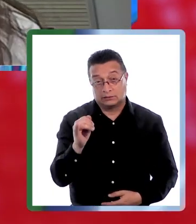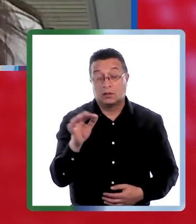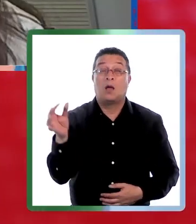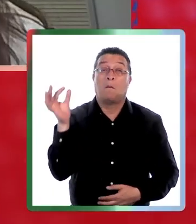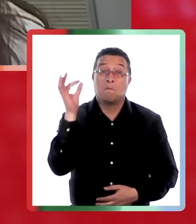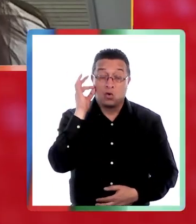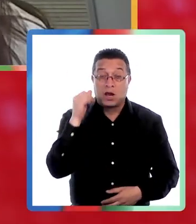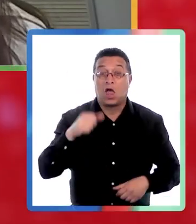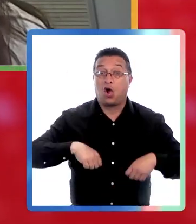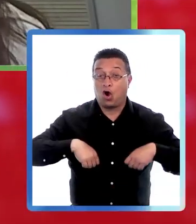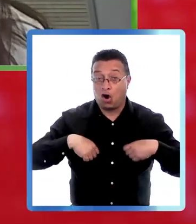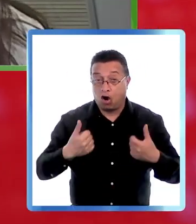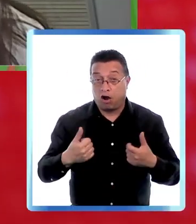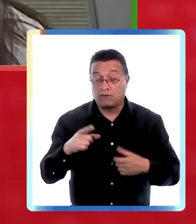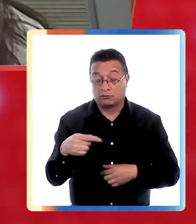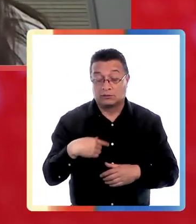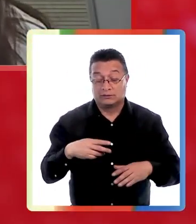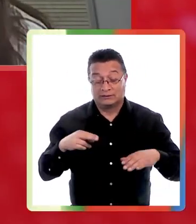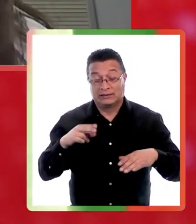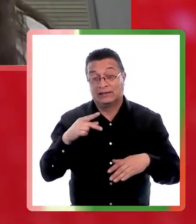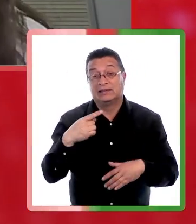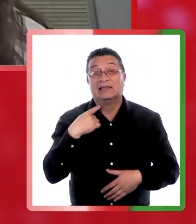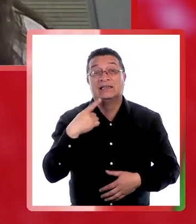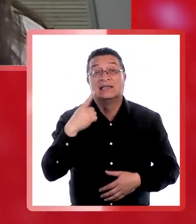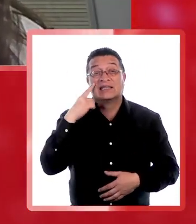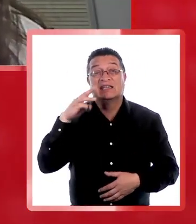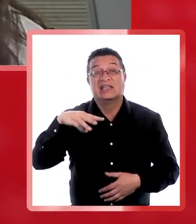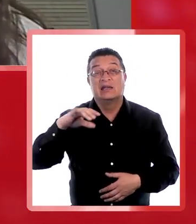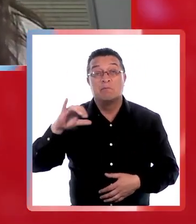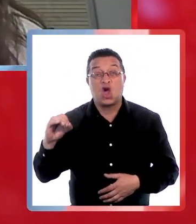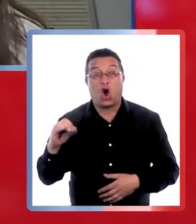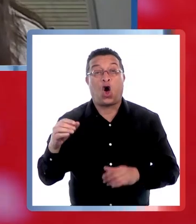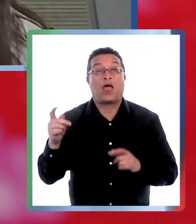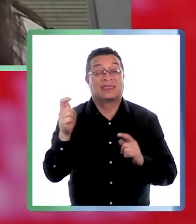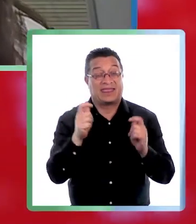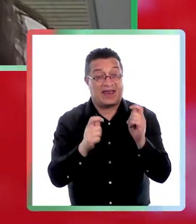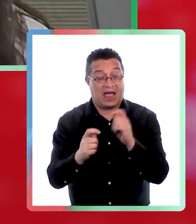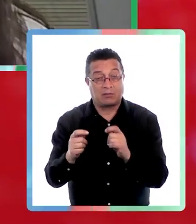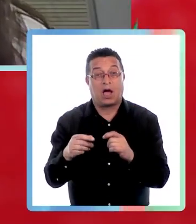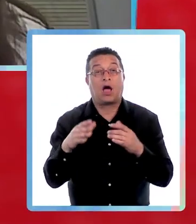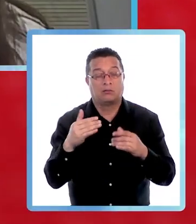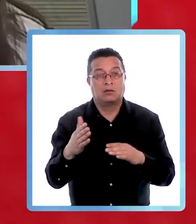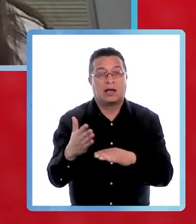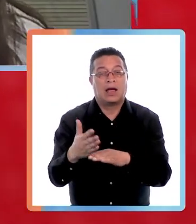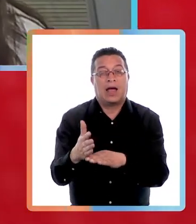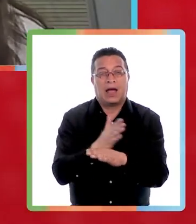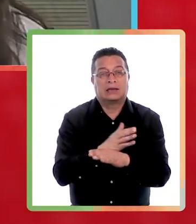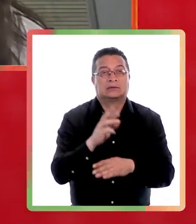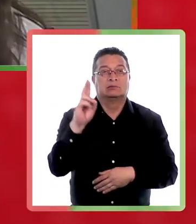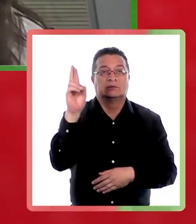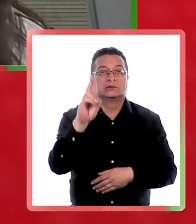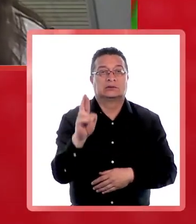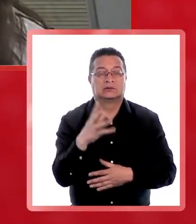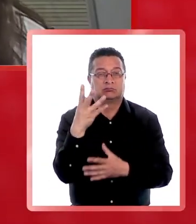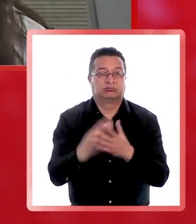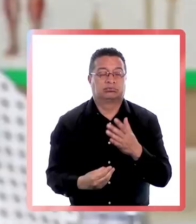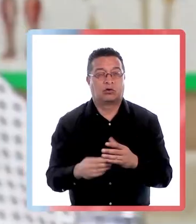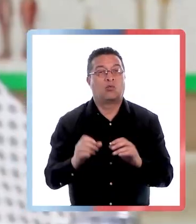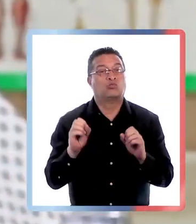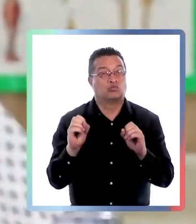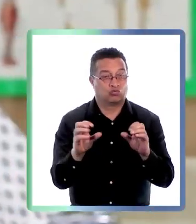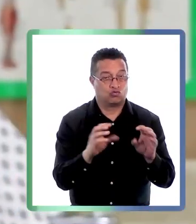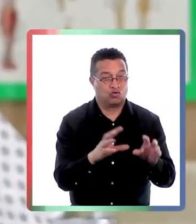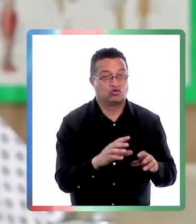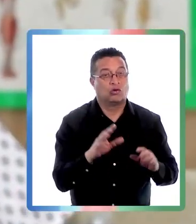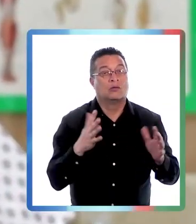Sí, las mujeres jóvenes que reciben quimioterapia muchas veces adelantan su menopausia.